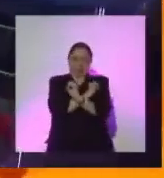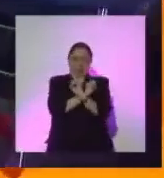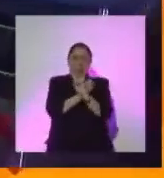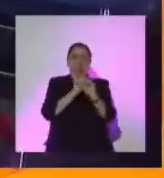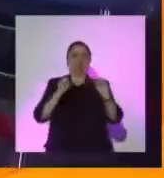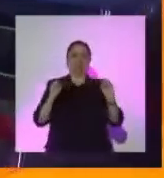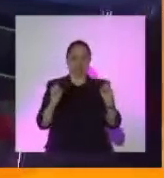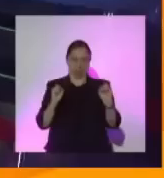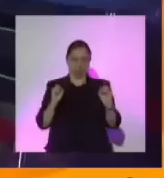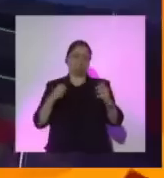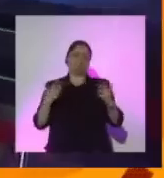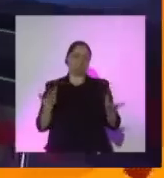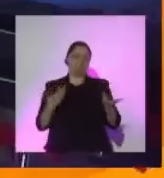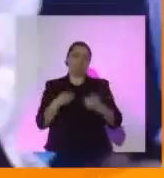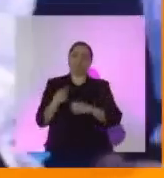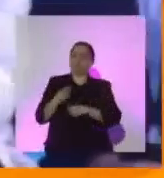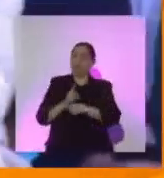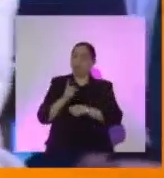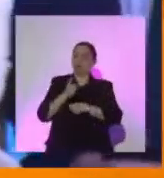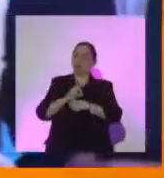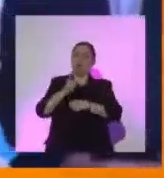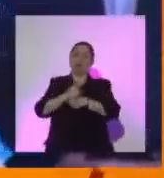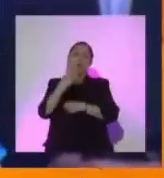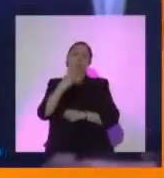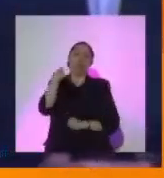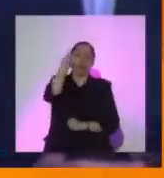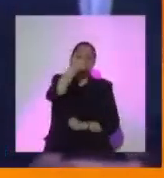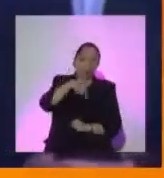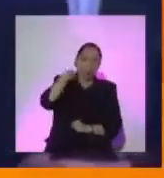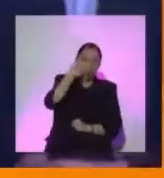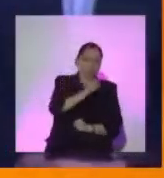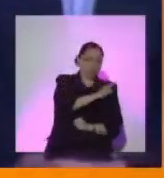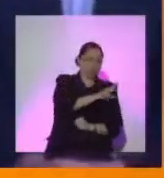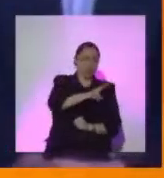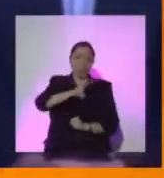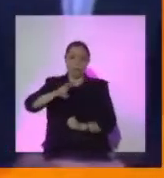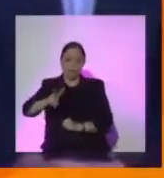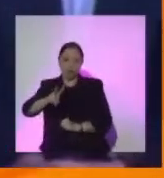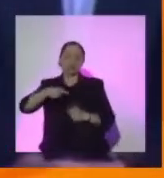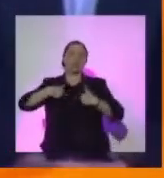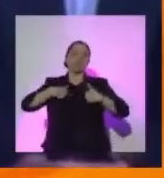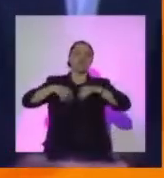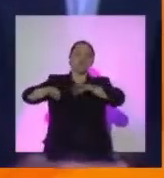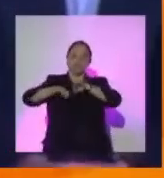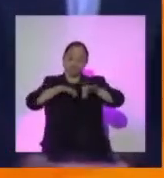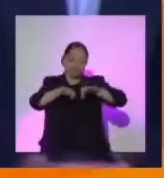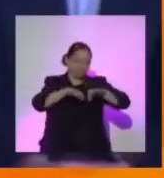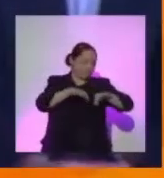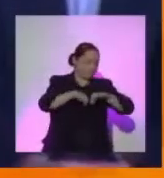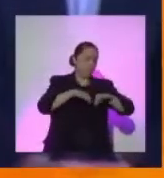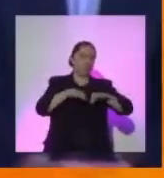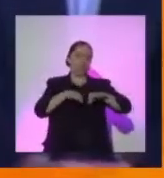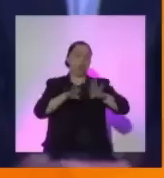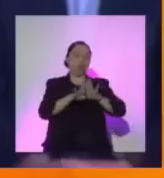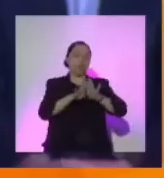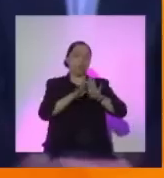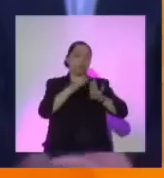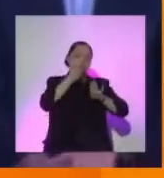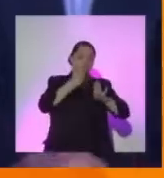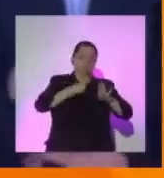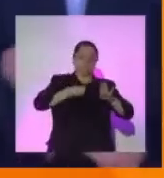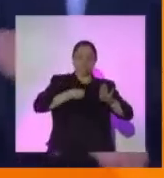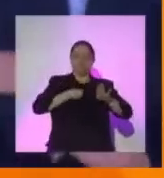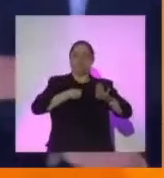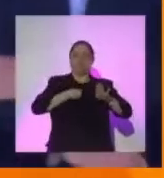pasa el que me encanta es el siguiente Me fascina debo decir que que esta comparación que voy a hacer es de los temas que más